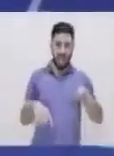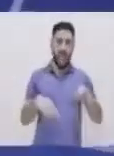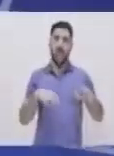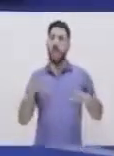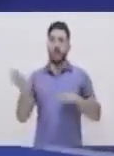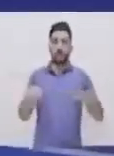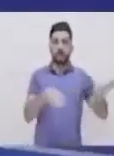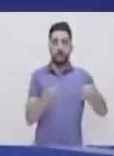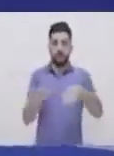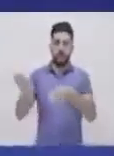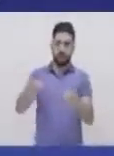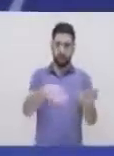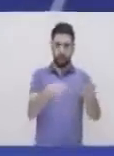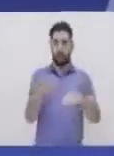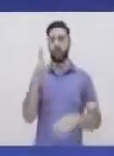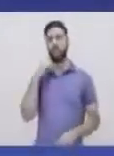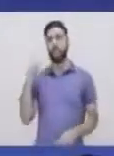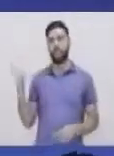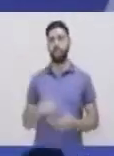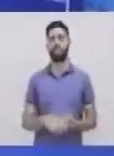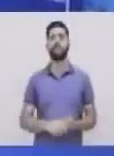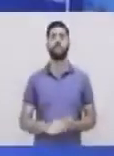izquierda,